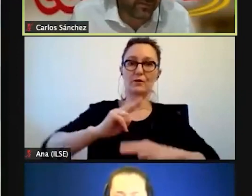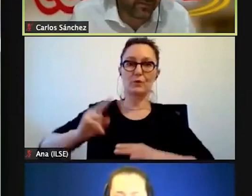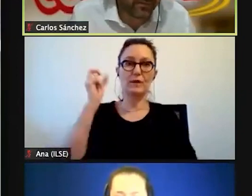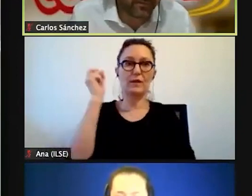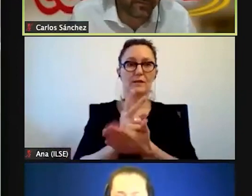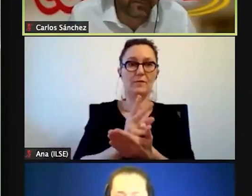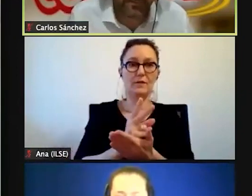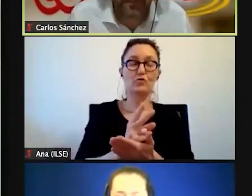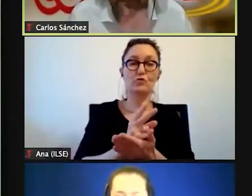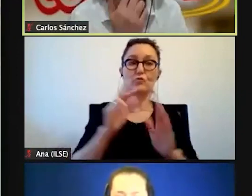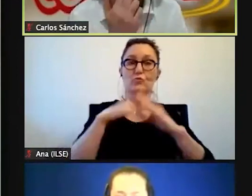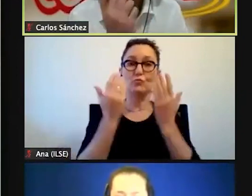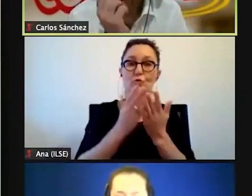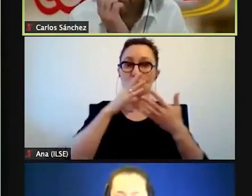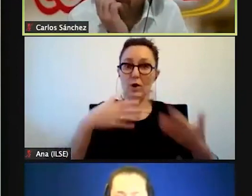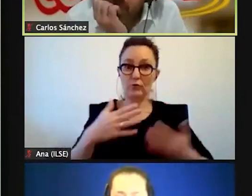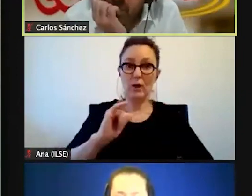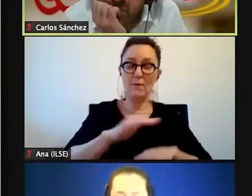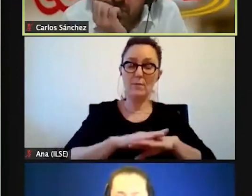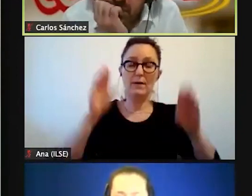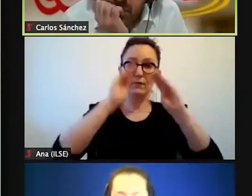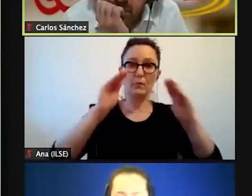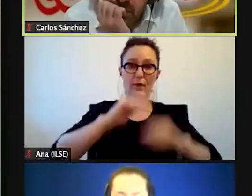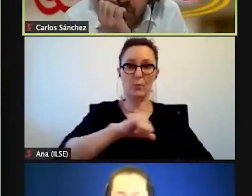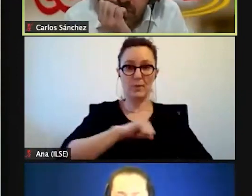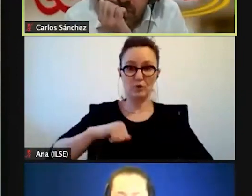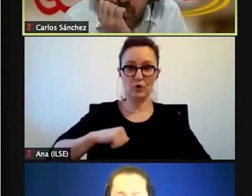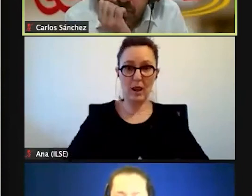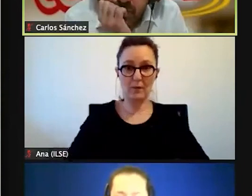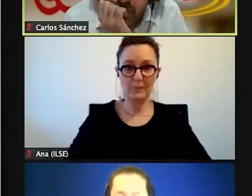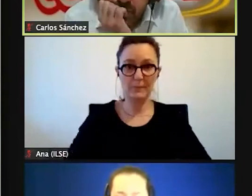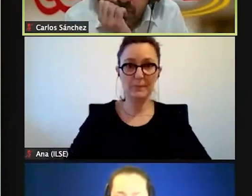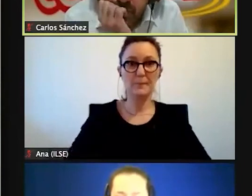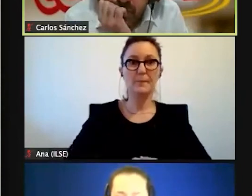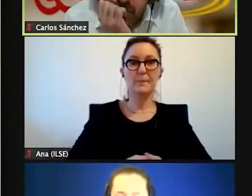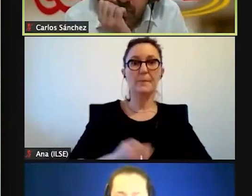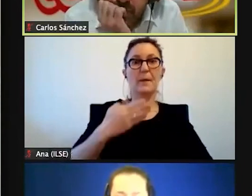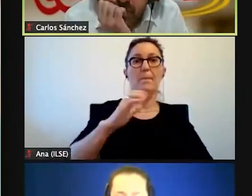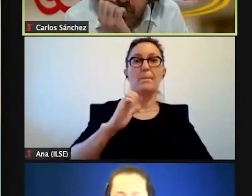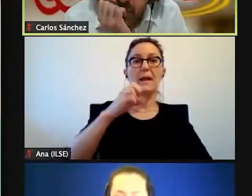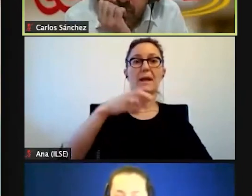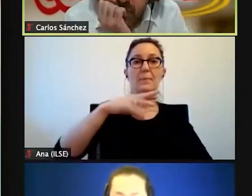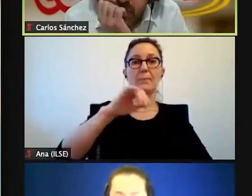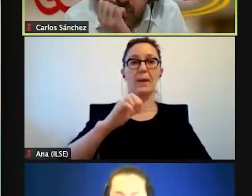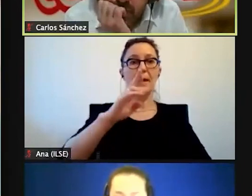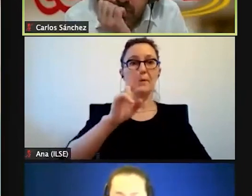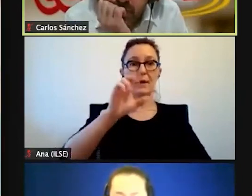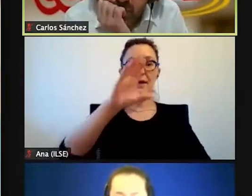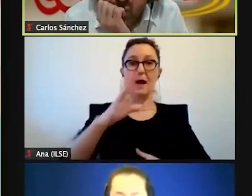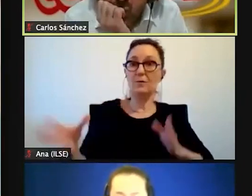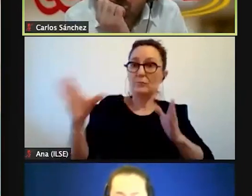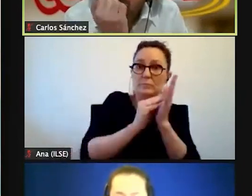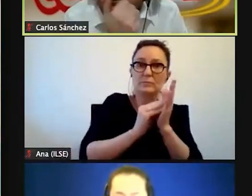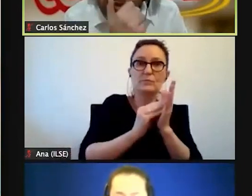plantea el mundo actual para la formación personal. Be My Vega reúne en un único dispositivo las